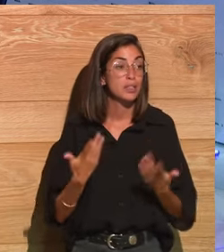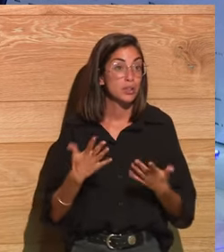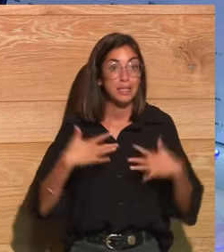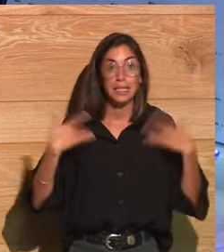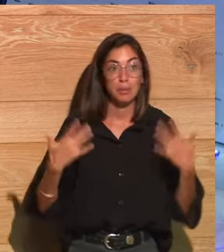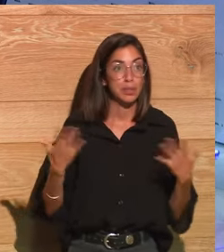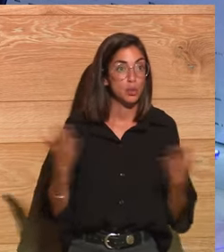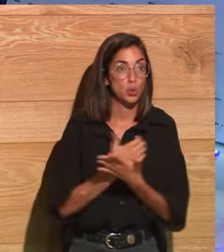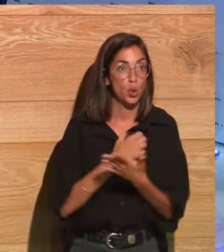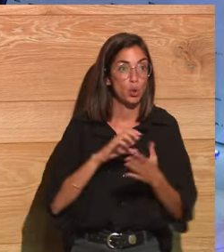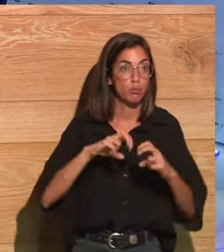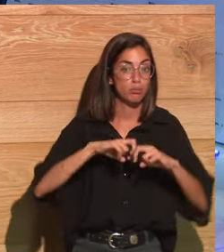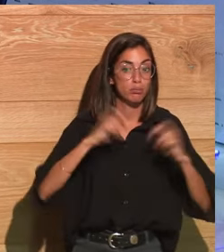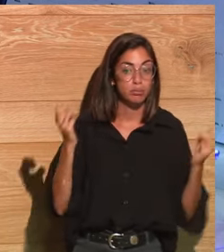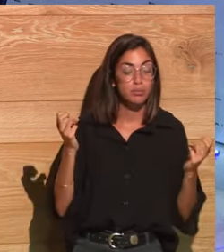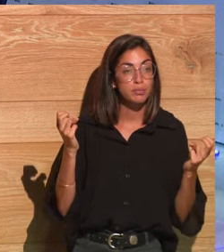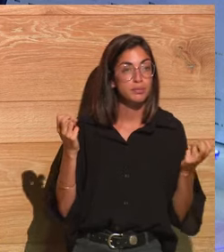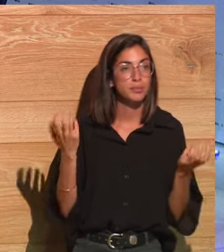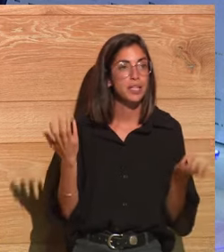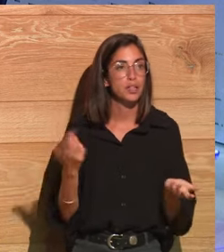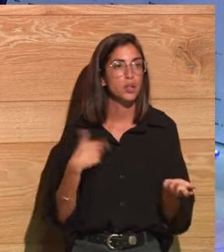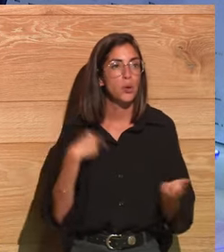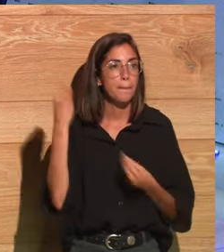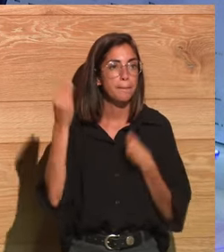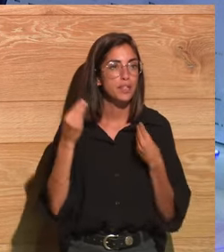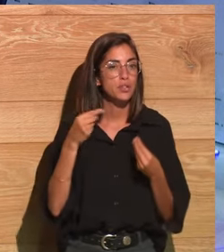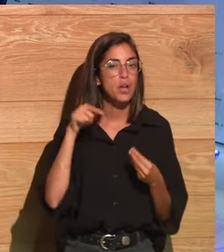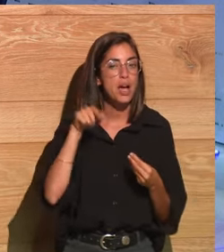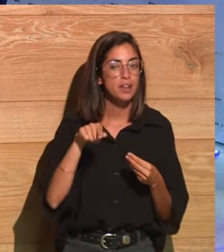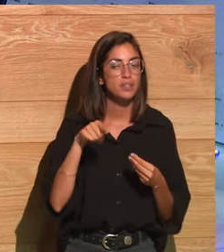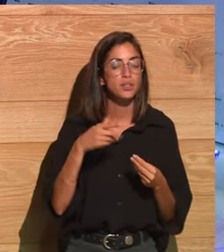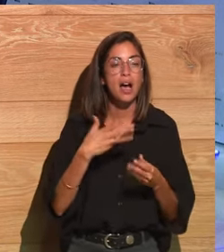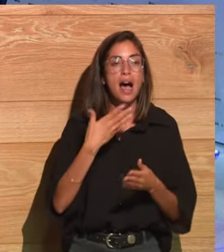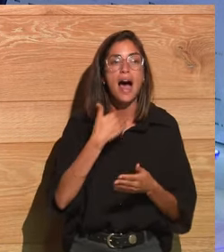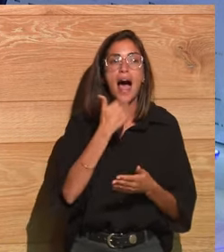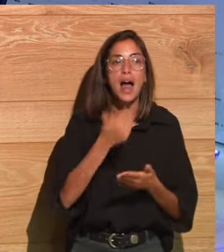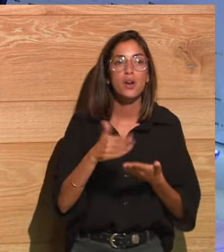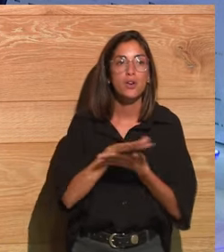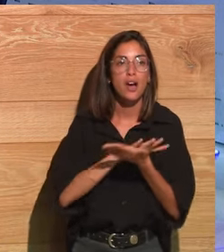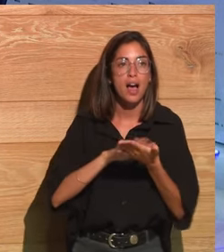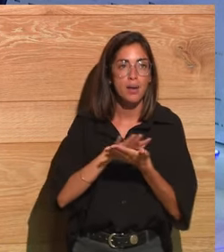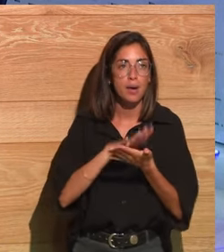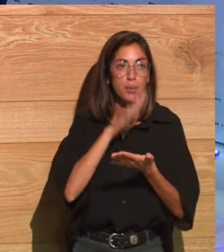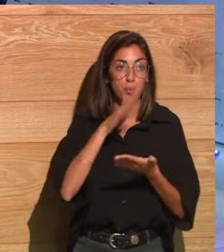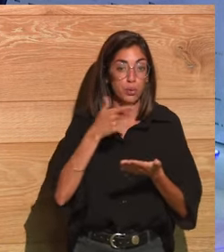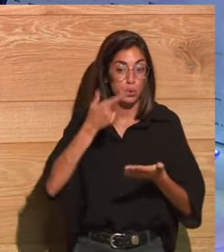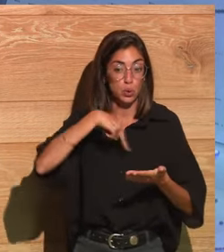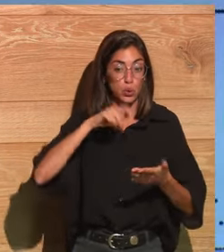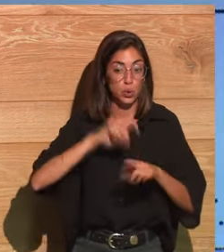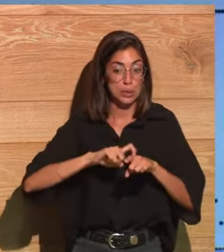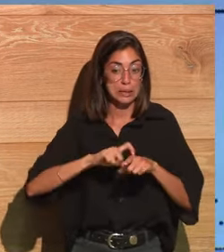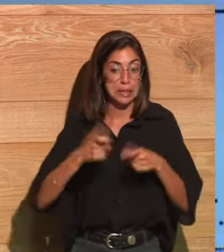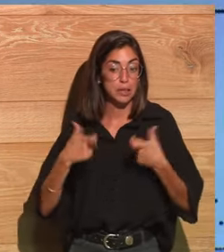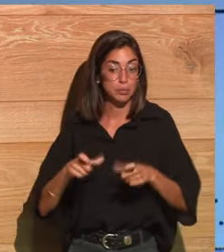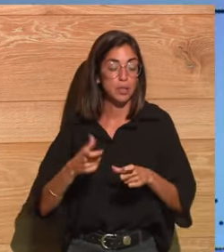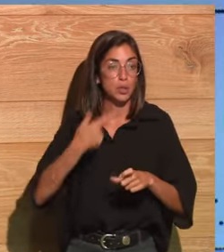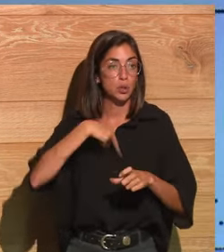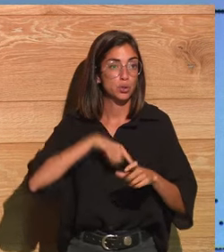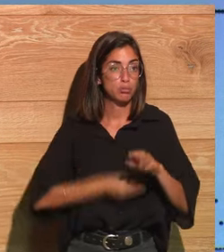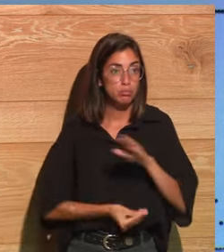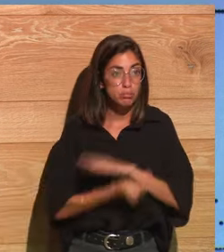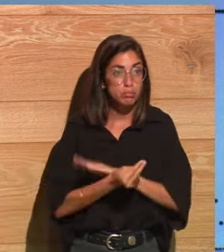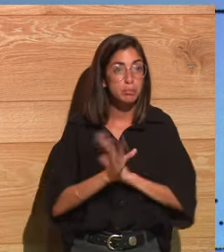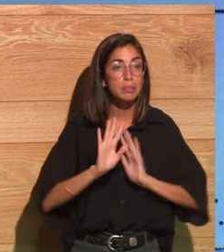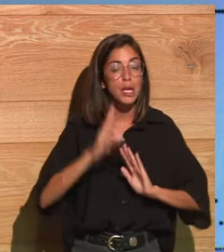descoloca. Y es un ejemplo, yo creo, importante de hablar de una especie que ha nacido para preocuparse, porque eso es su fuerte,